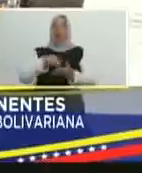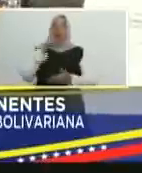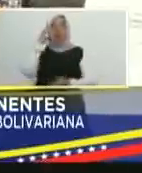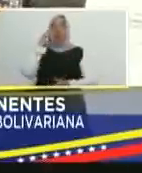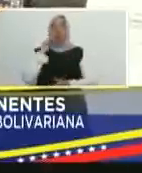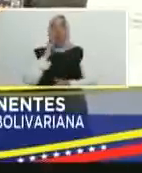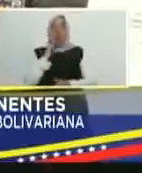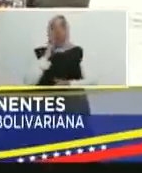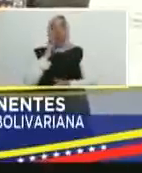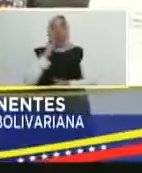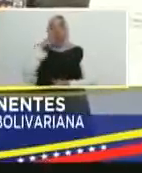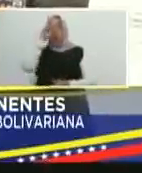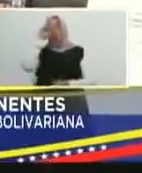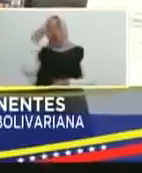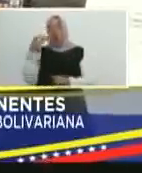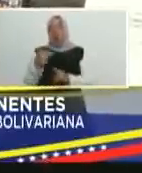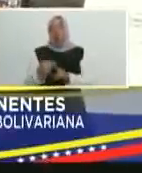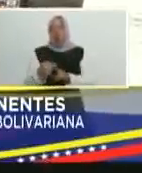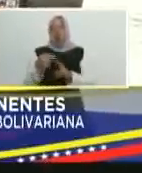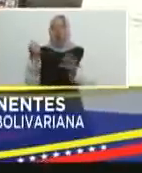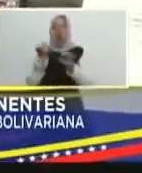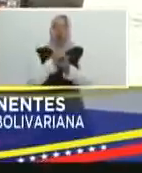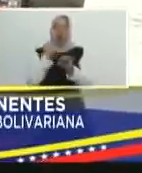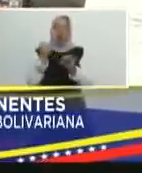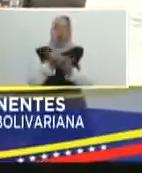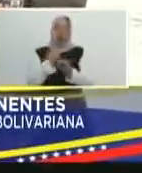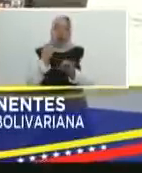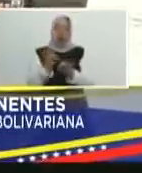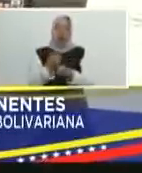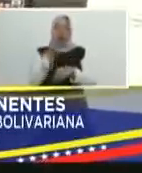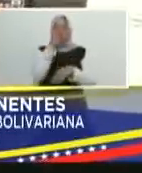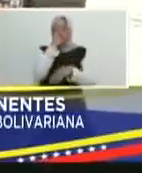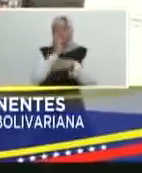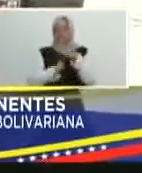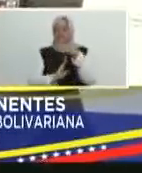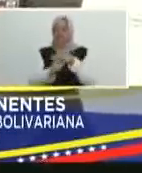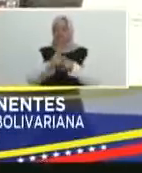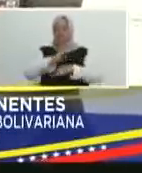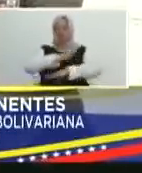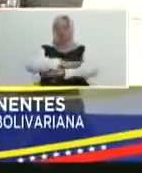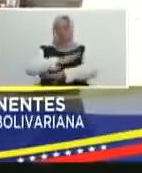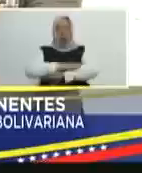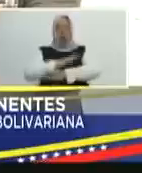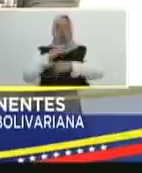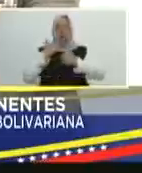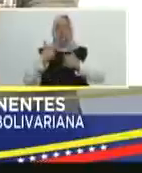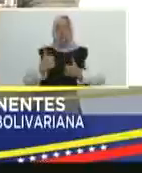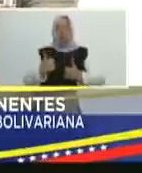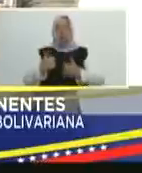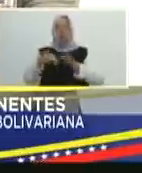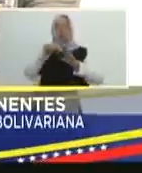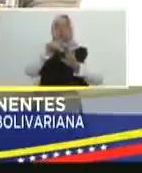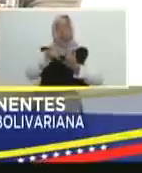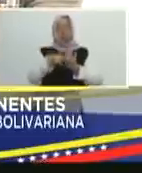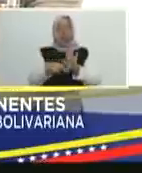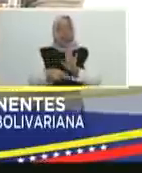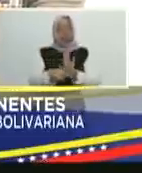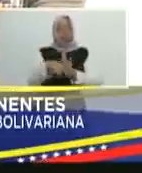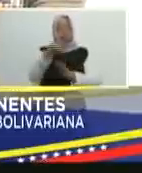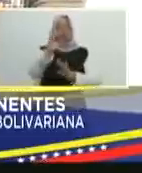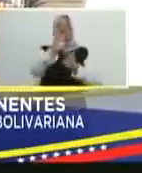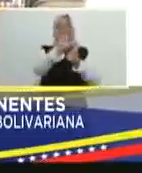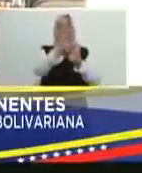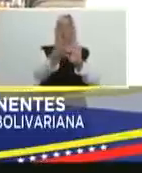cual comandé con honor, obediencia, subordinación y disciplina, conforme a lo establecido en la